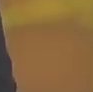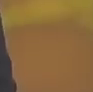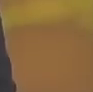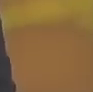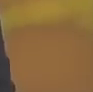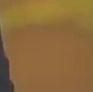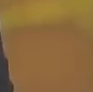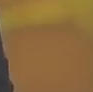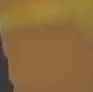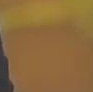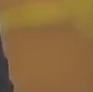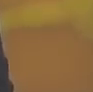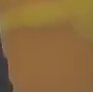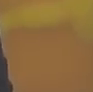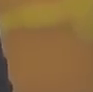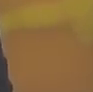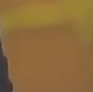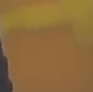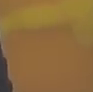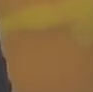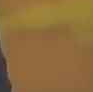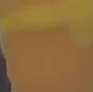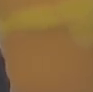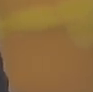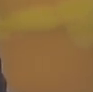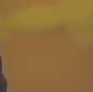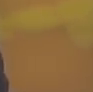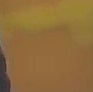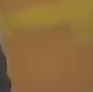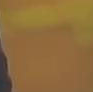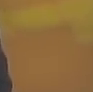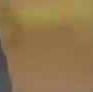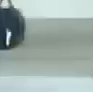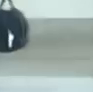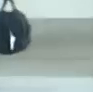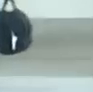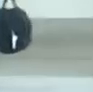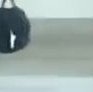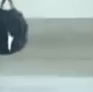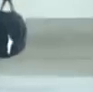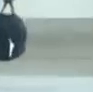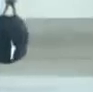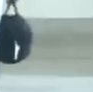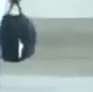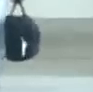Y a esta hora nos enlazamos con la actividad del presidente de la República, Nicolás Maduro.